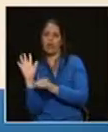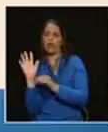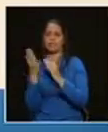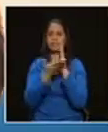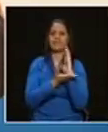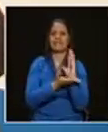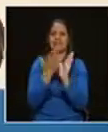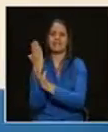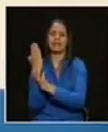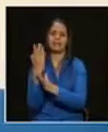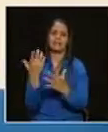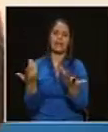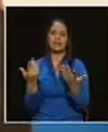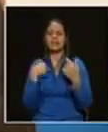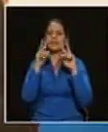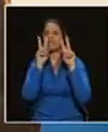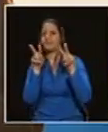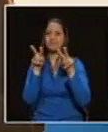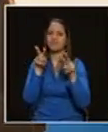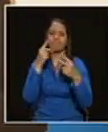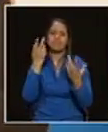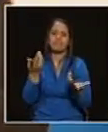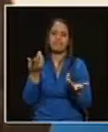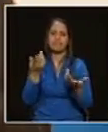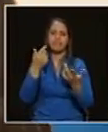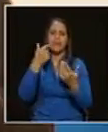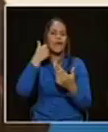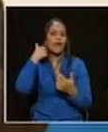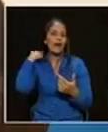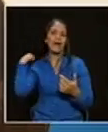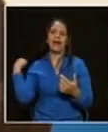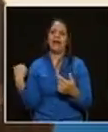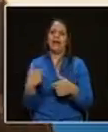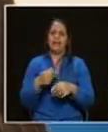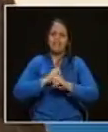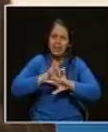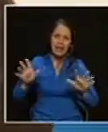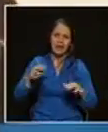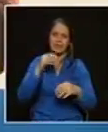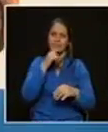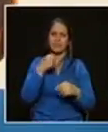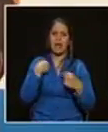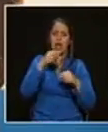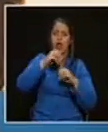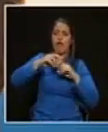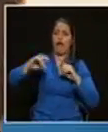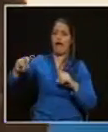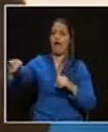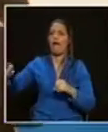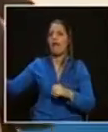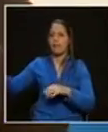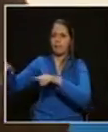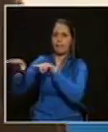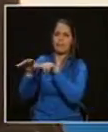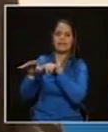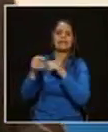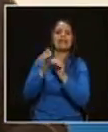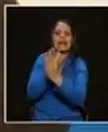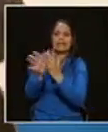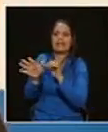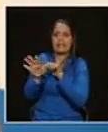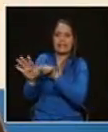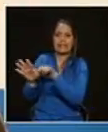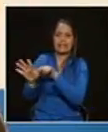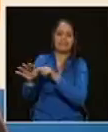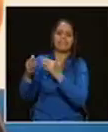quedan corta pues como la seña o la información que nos quieren dar. O a veces la intérprete hace el número y se sale de la pantalla a sus manos,